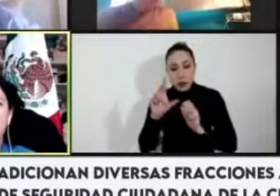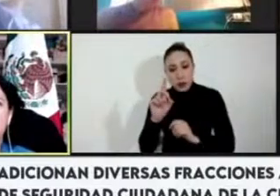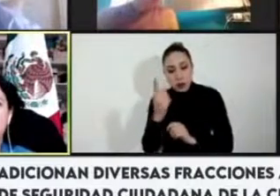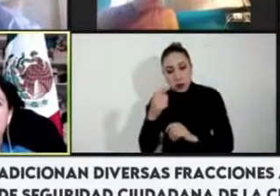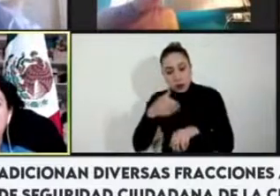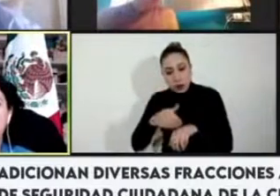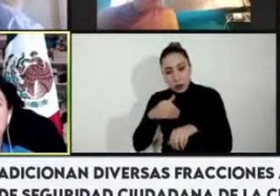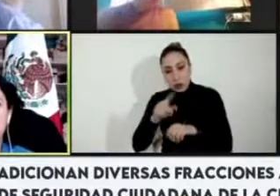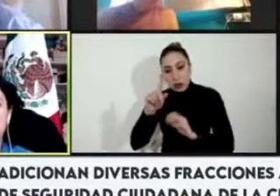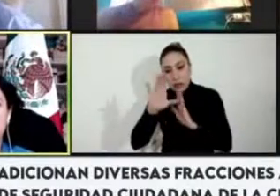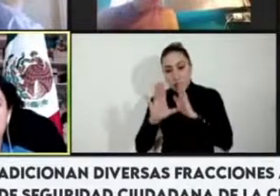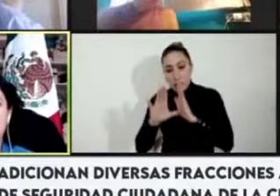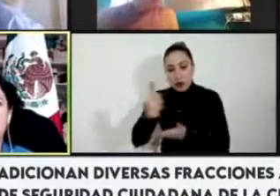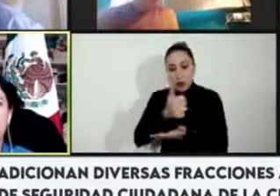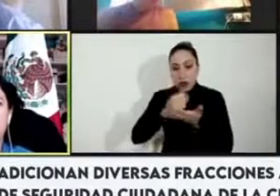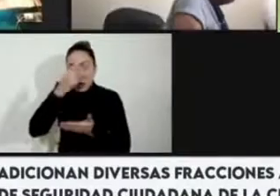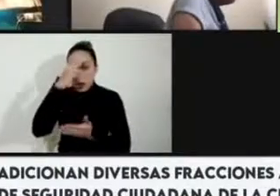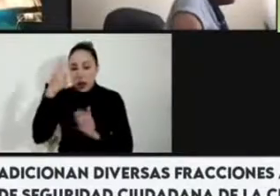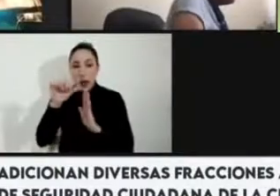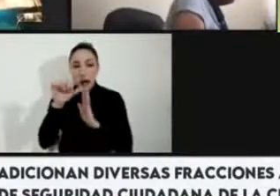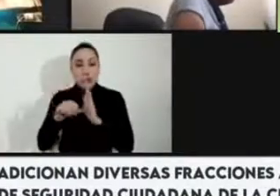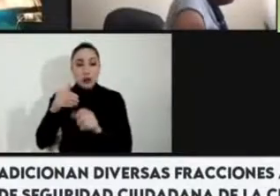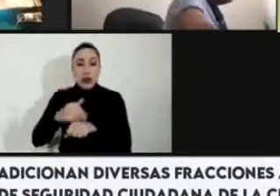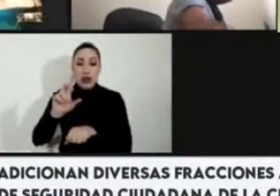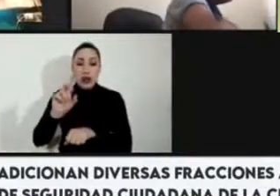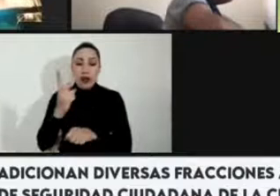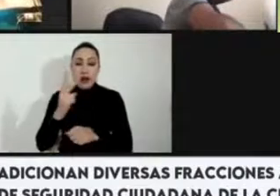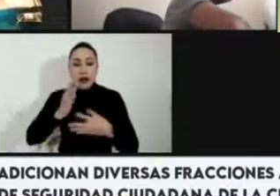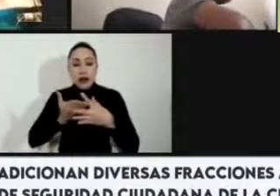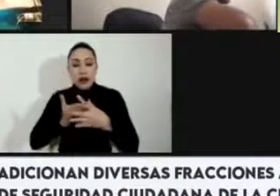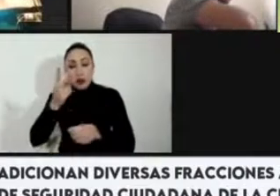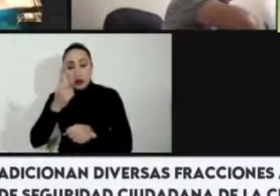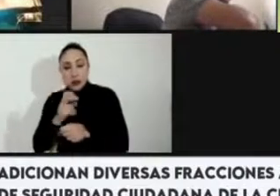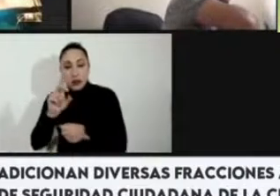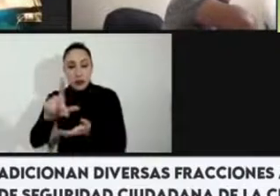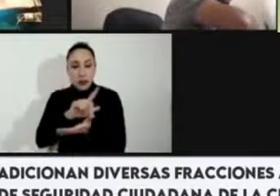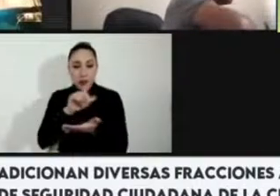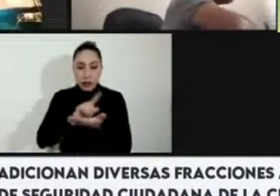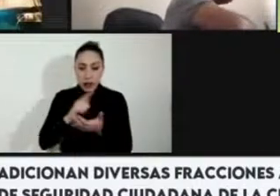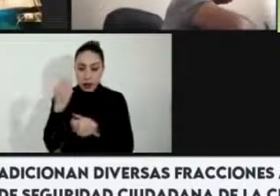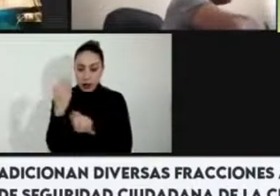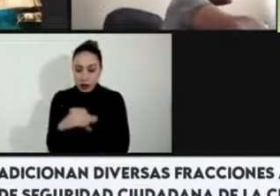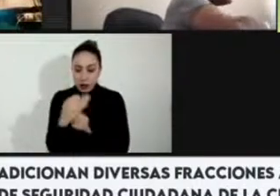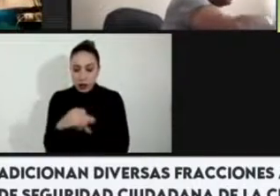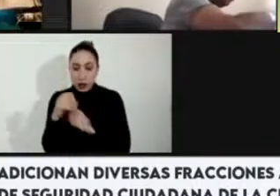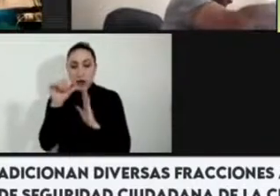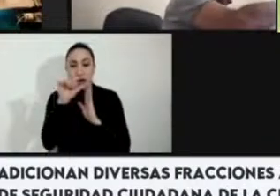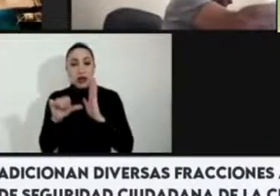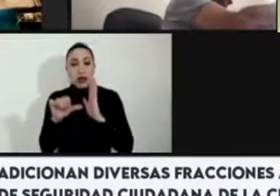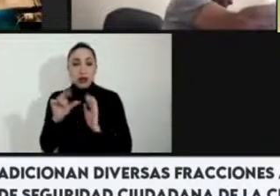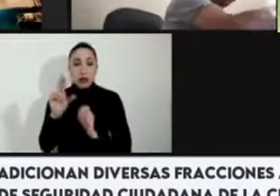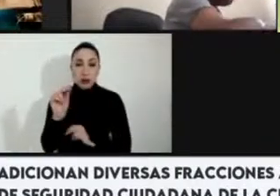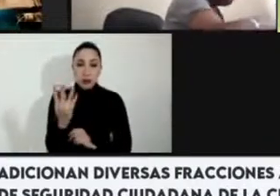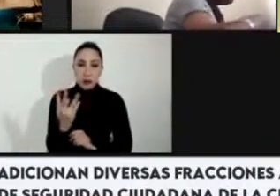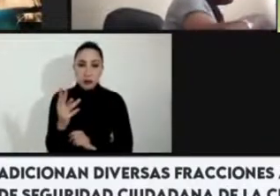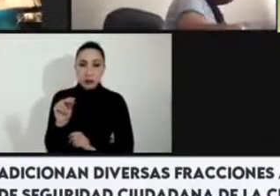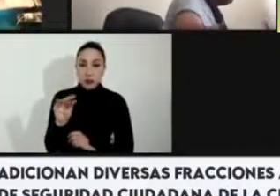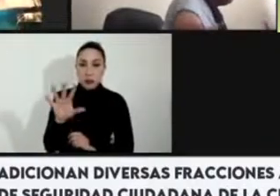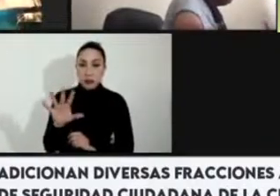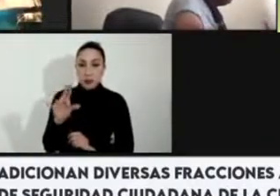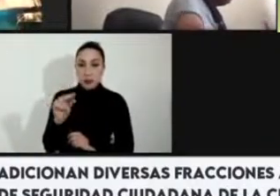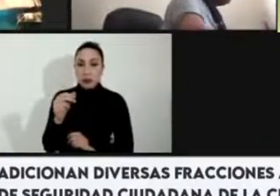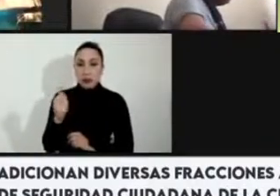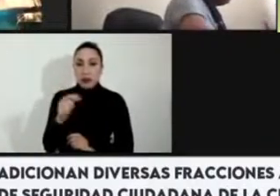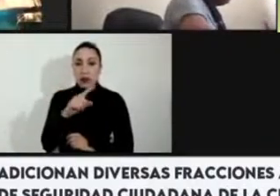artículos 32, fracción segunda y trigésima de la Ley Orgánica, 84, 85,